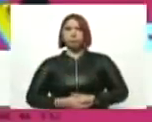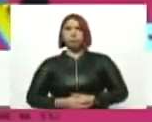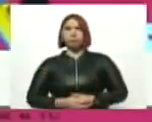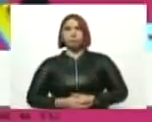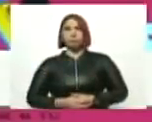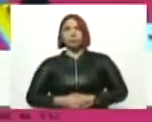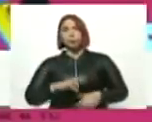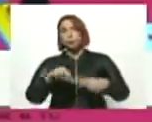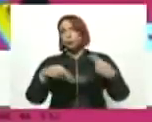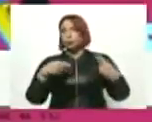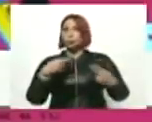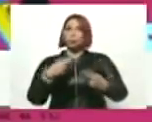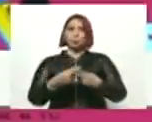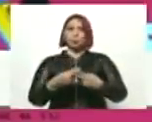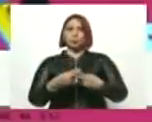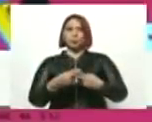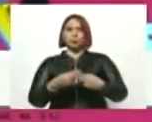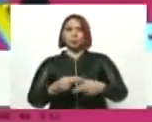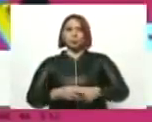Jamás